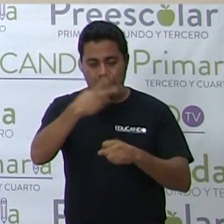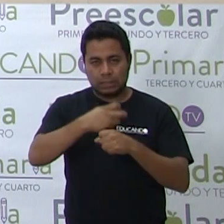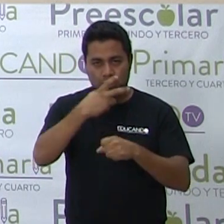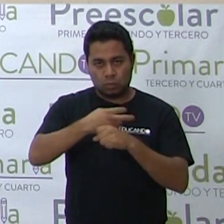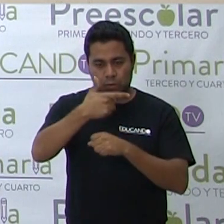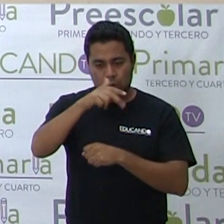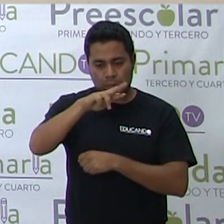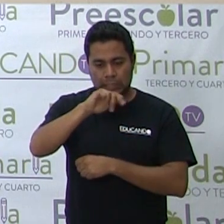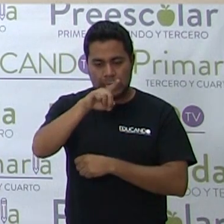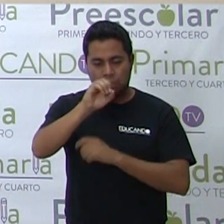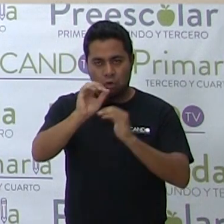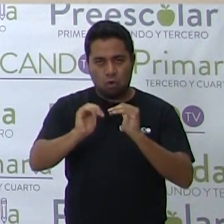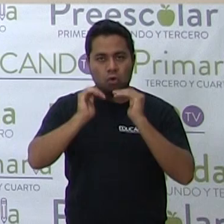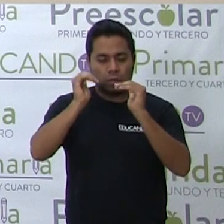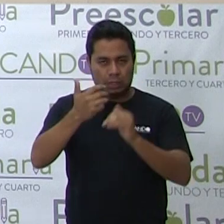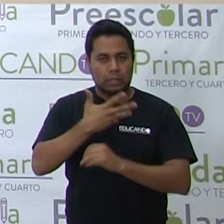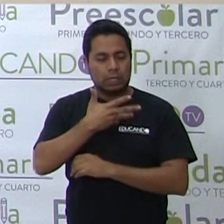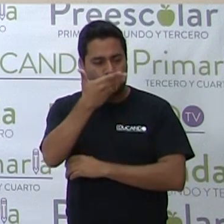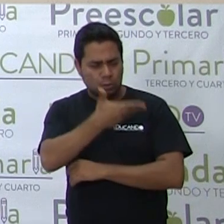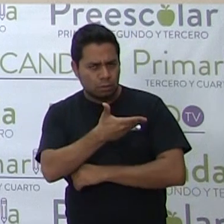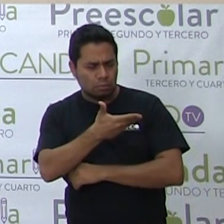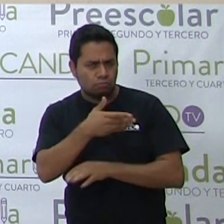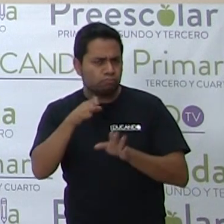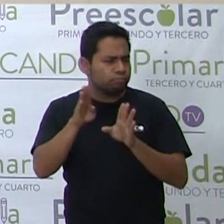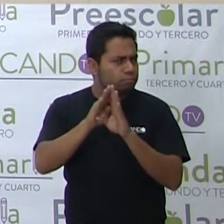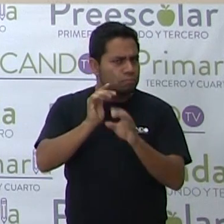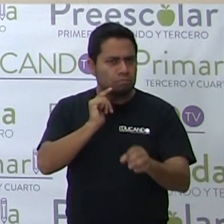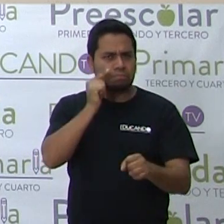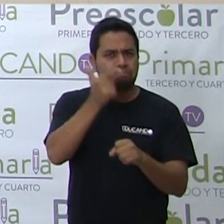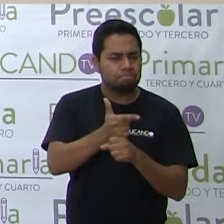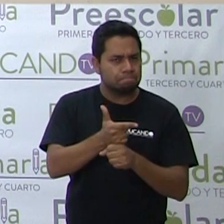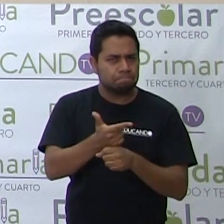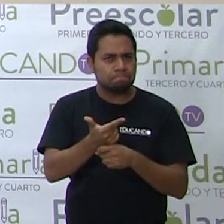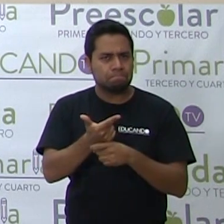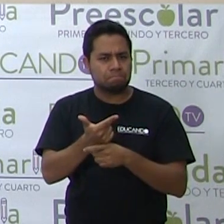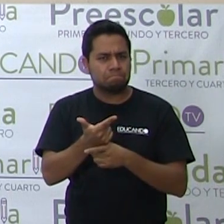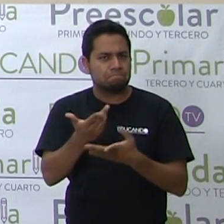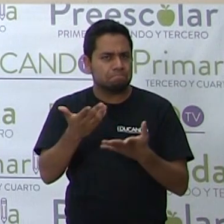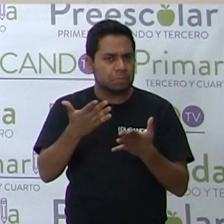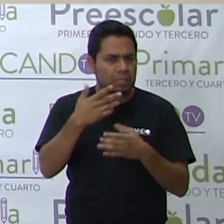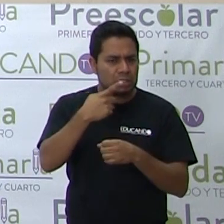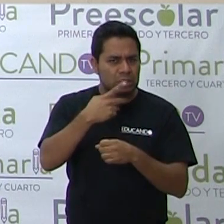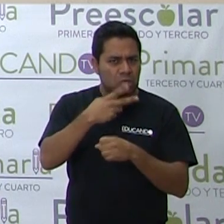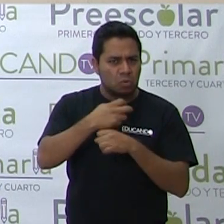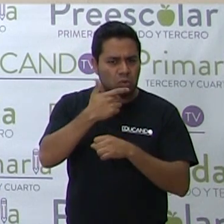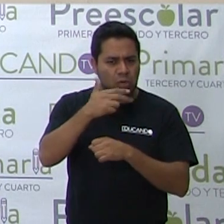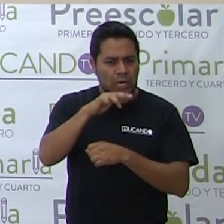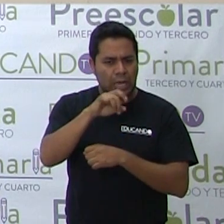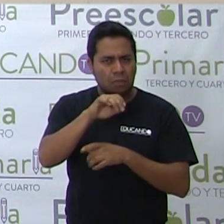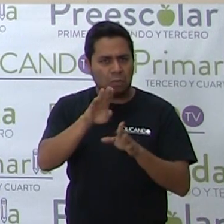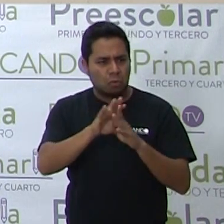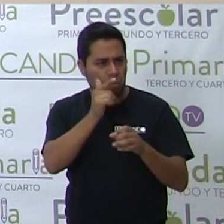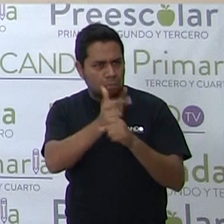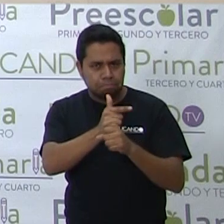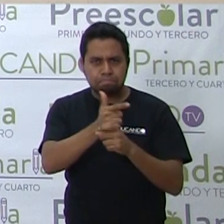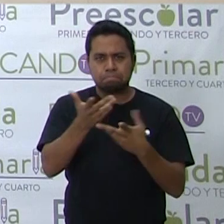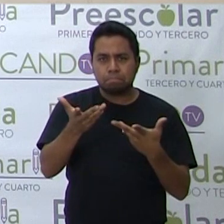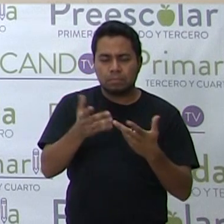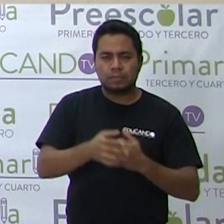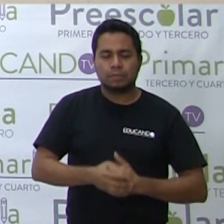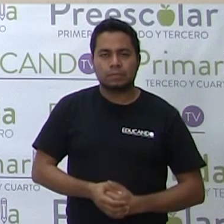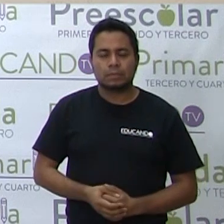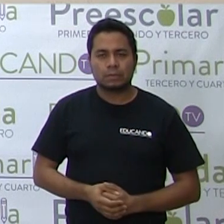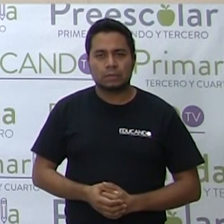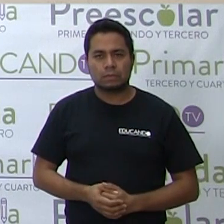segundo grado Cómo identificamos a una ecuación cuadrática o de segundo grado